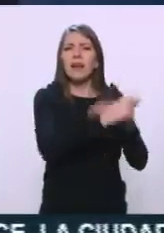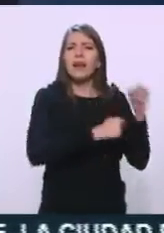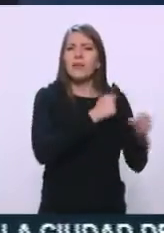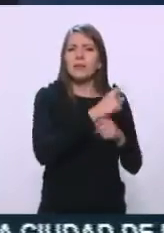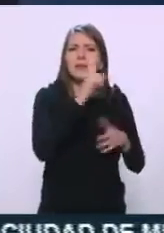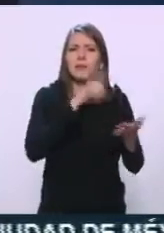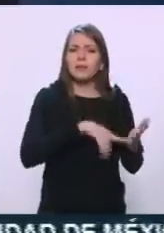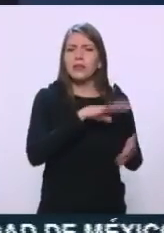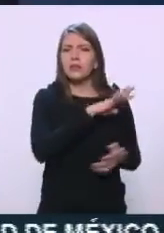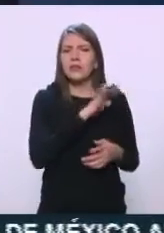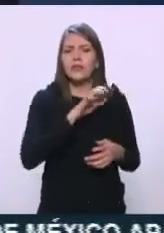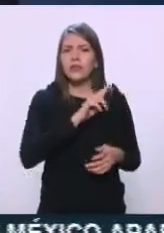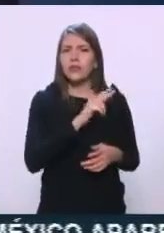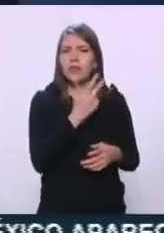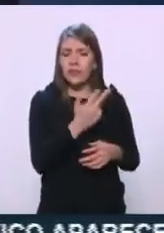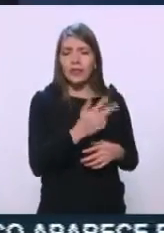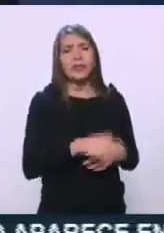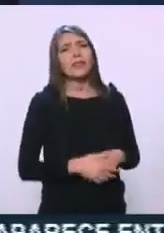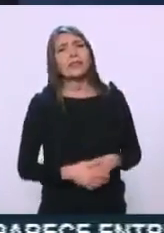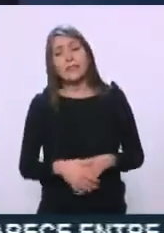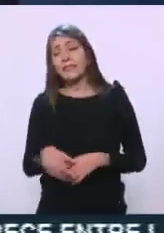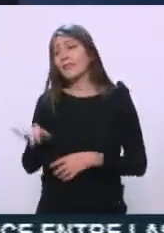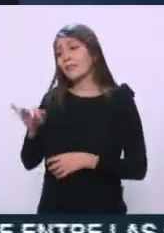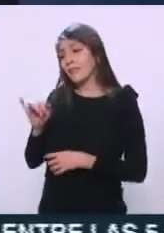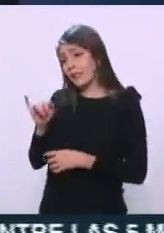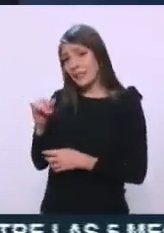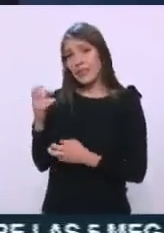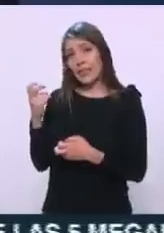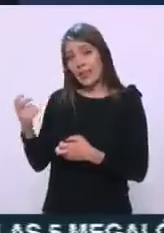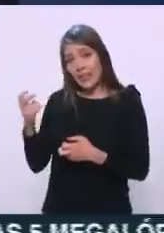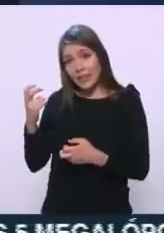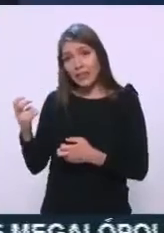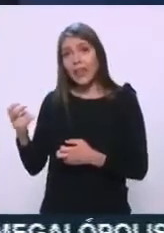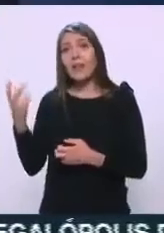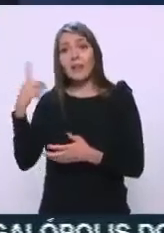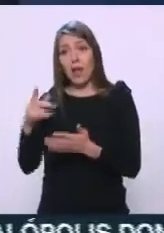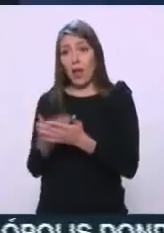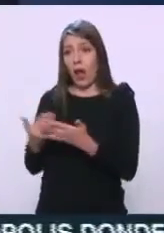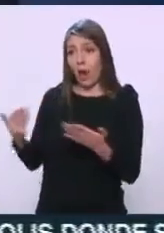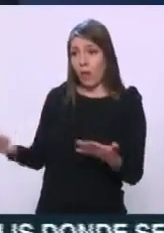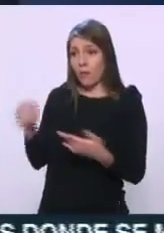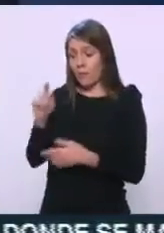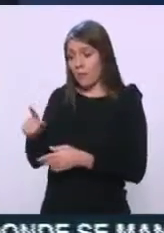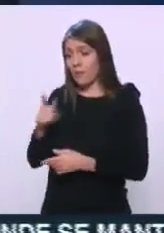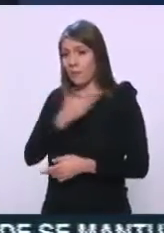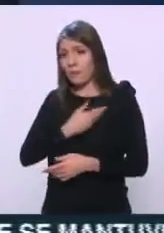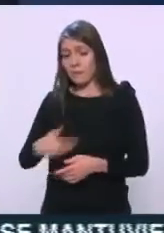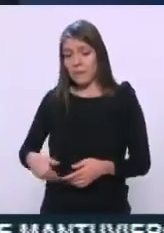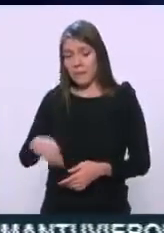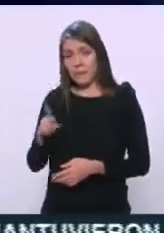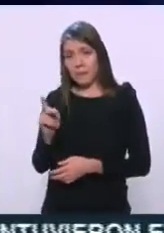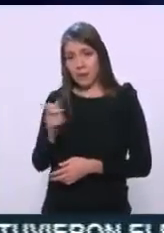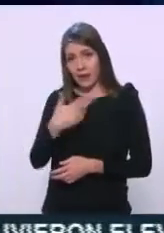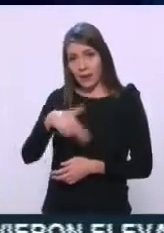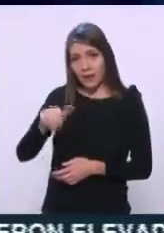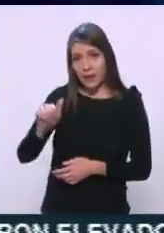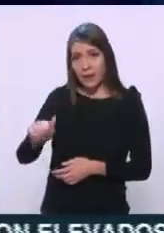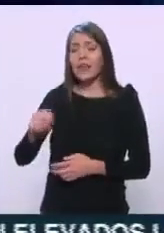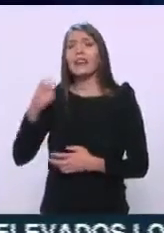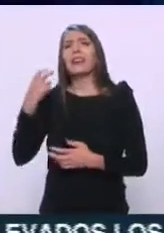pero lamentablemente, o sea, es decir, ese es el momento. Ahora, lo que se vive con Peña Nieto, precisamente esta